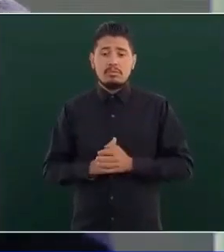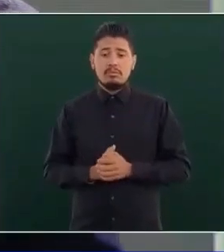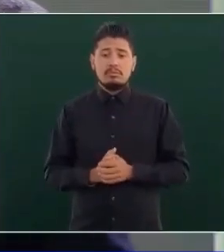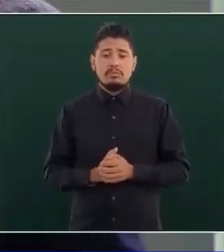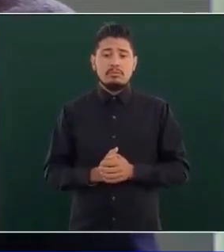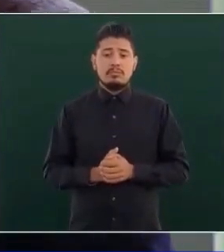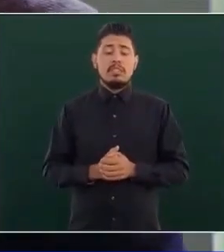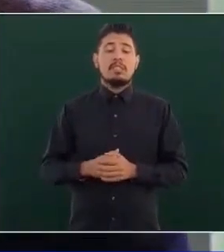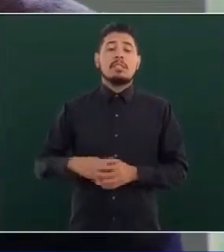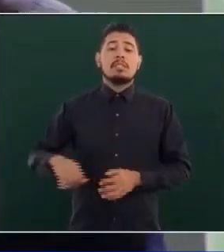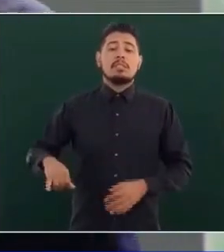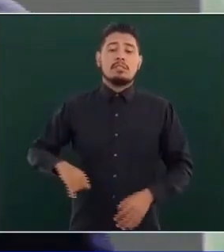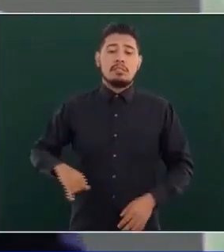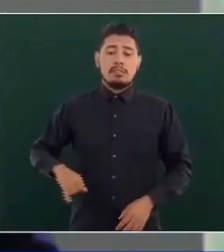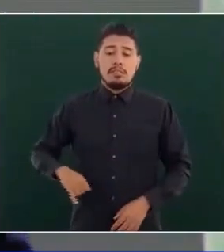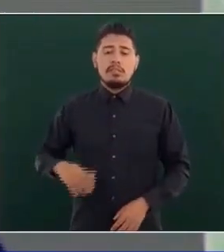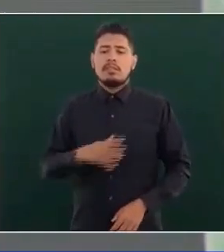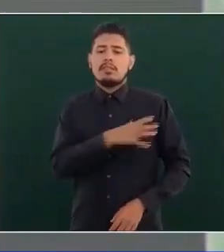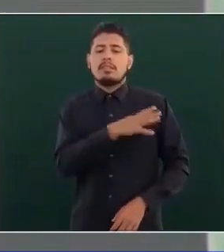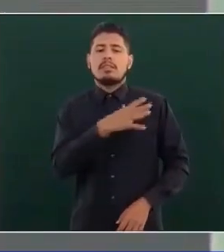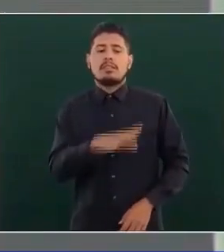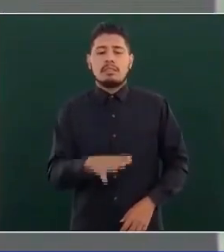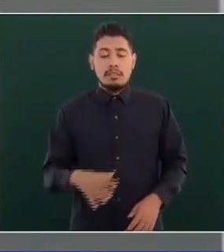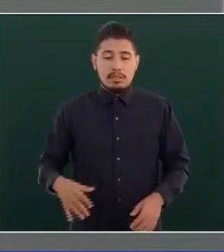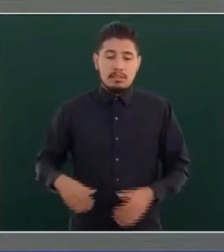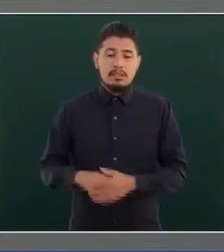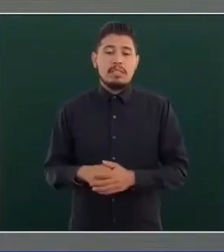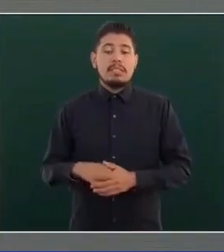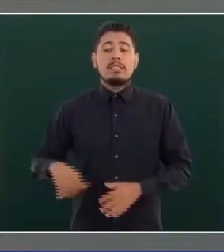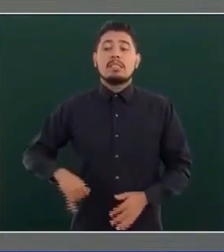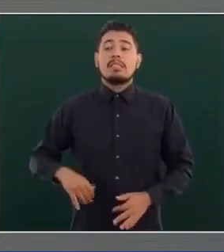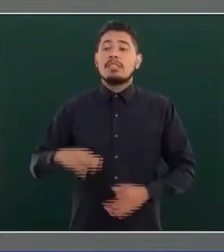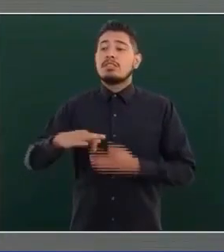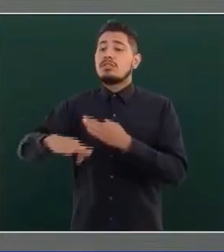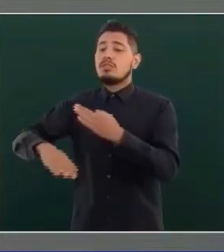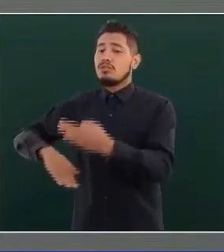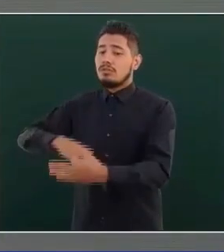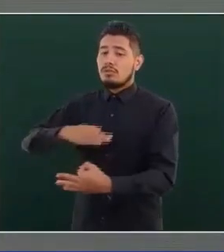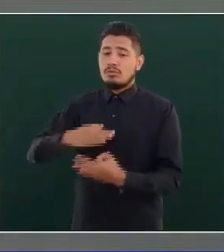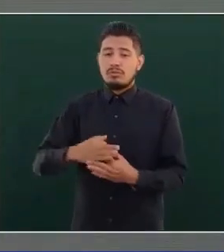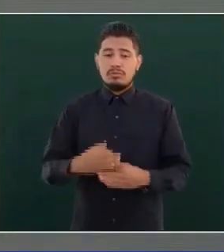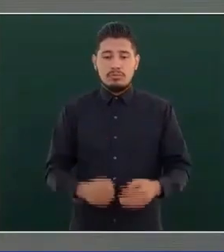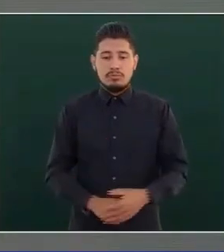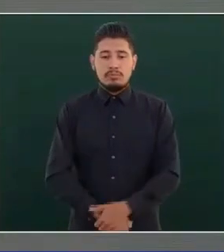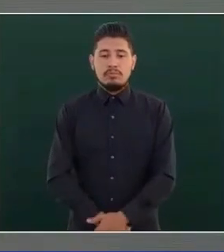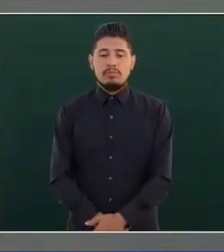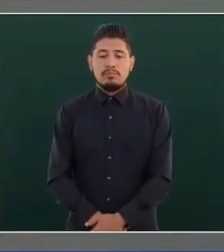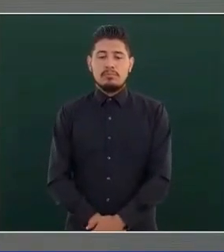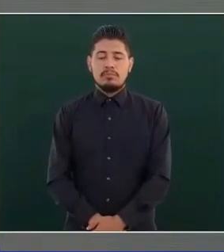el interés general, el interés de todos.